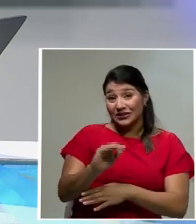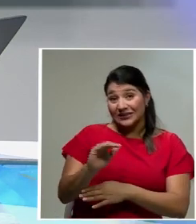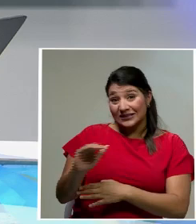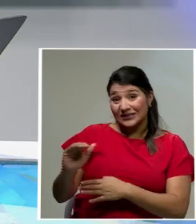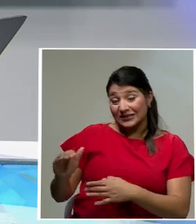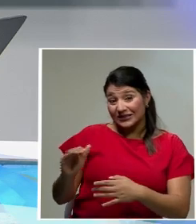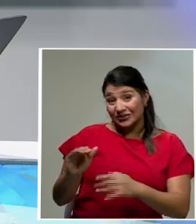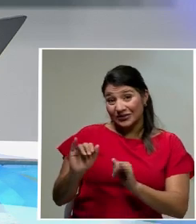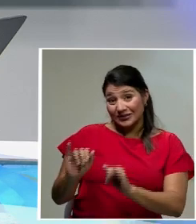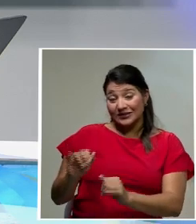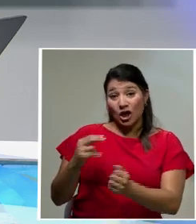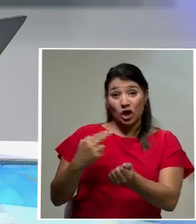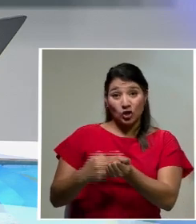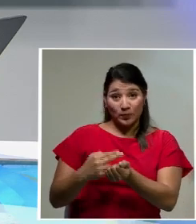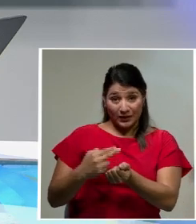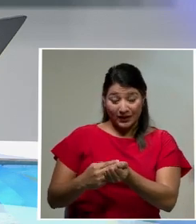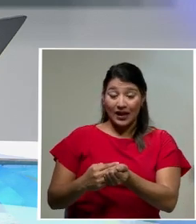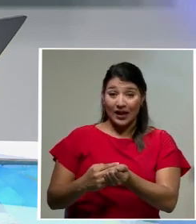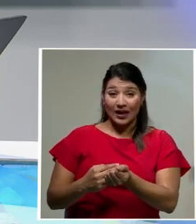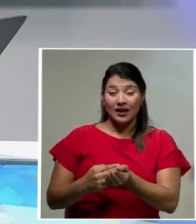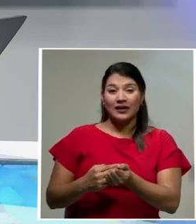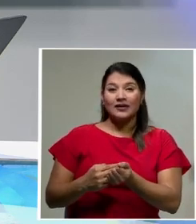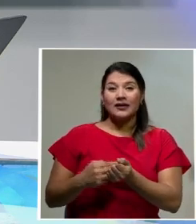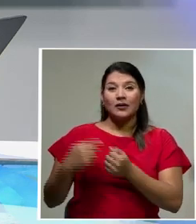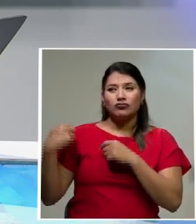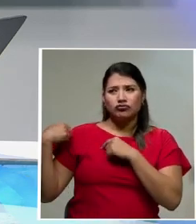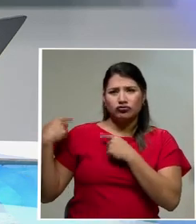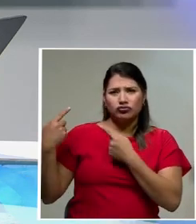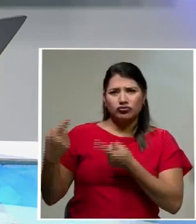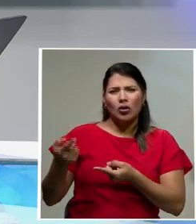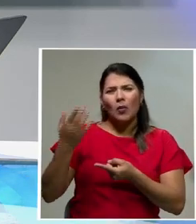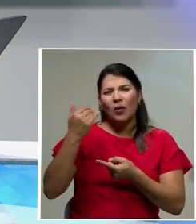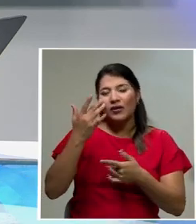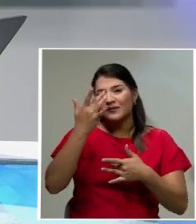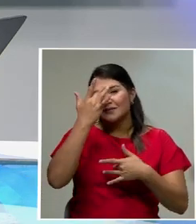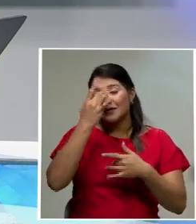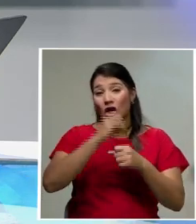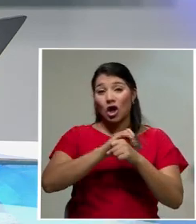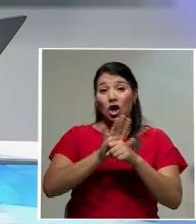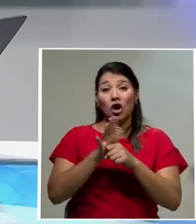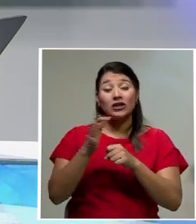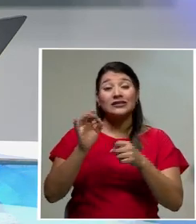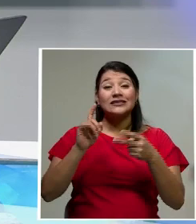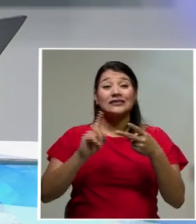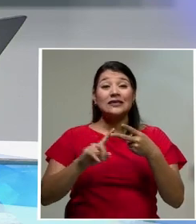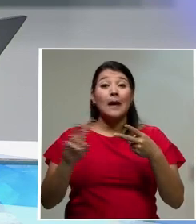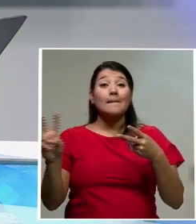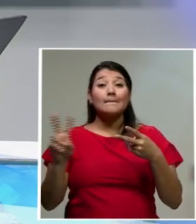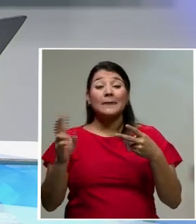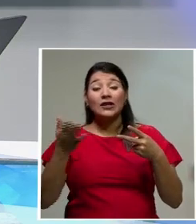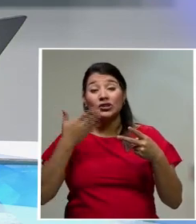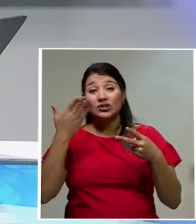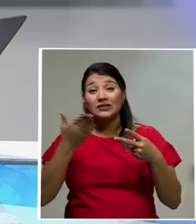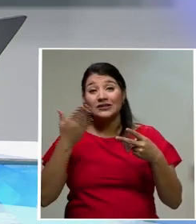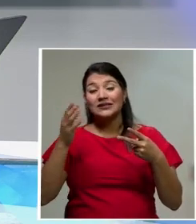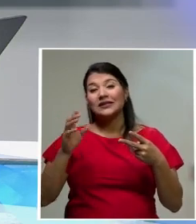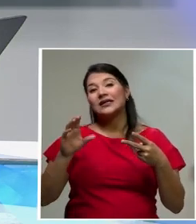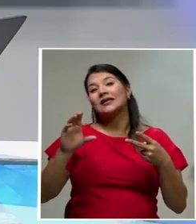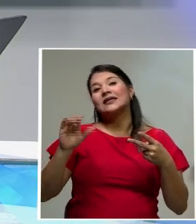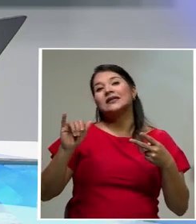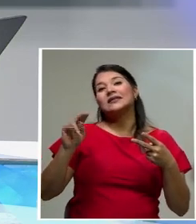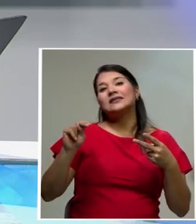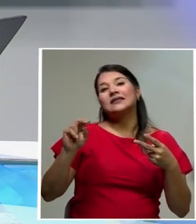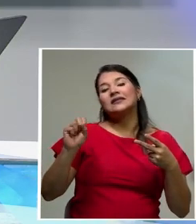niños hospitalizados en las últimas semanas debido a la COVID-19 y al virus respiratorio